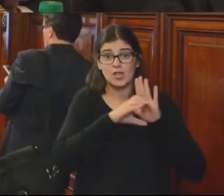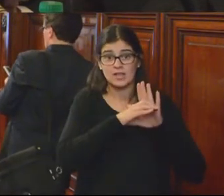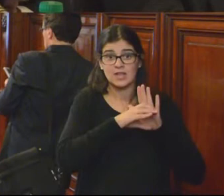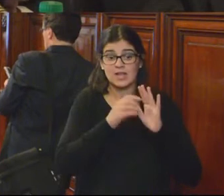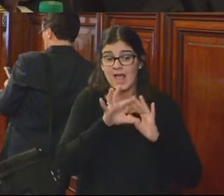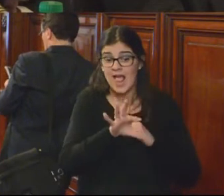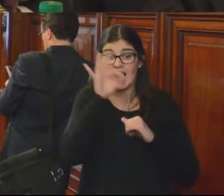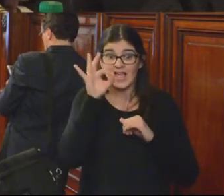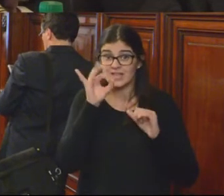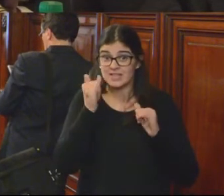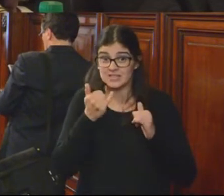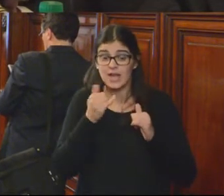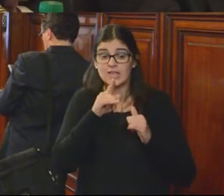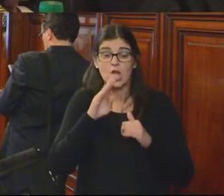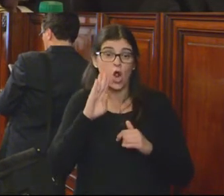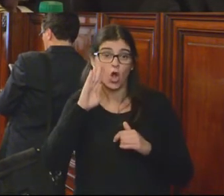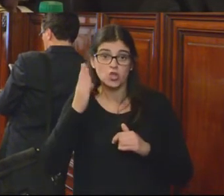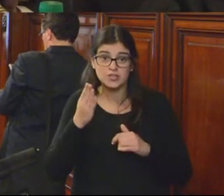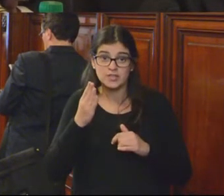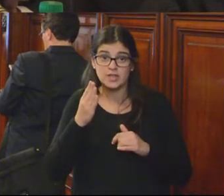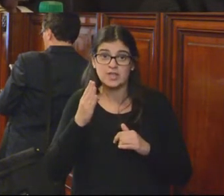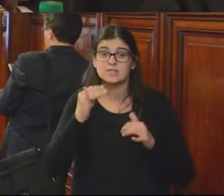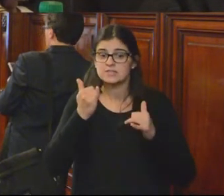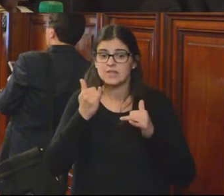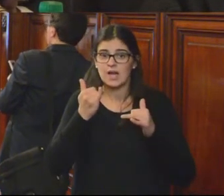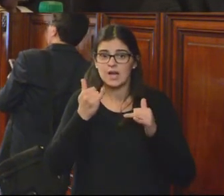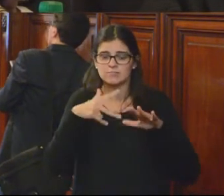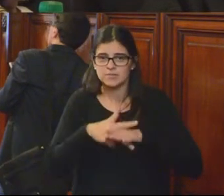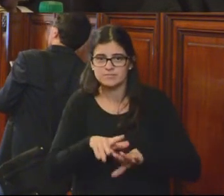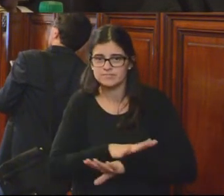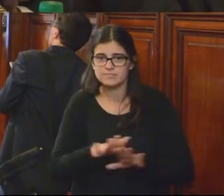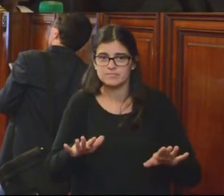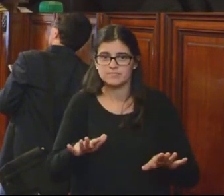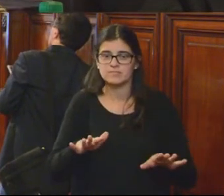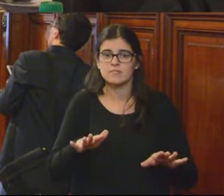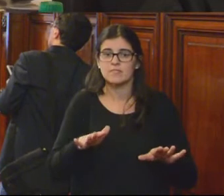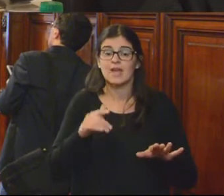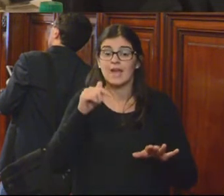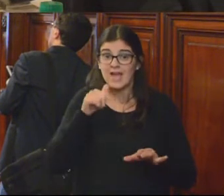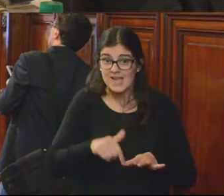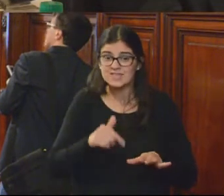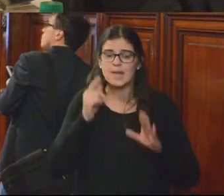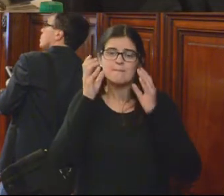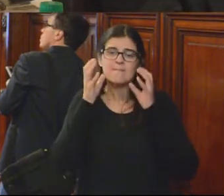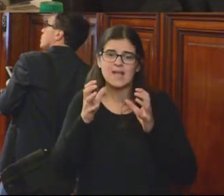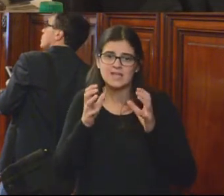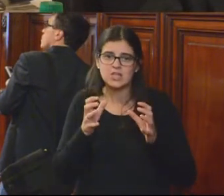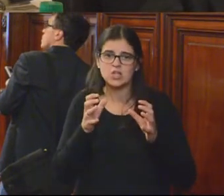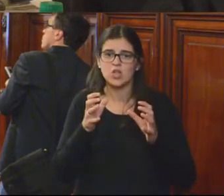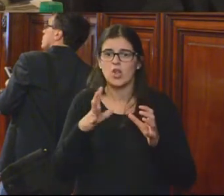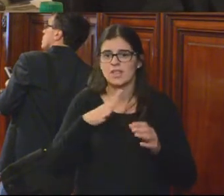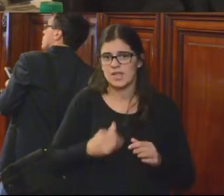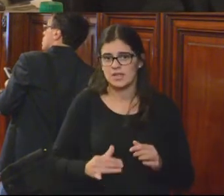electa y reconocida, cesó al menos ese peligro inminente que